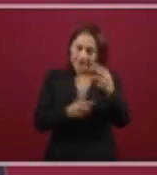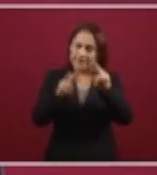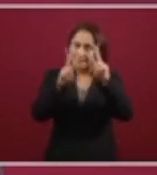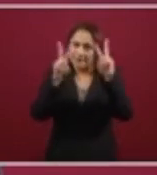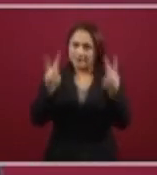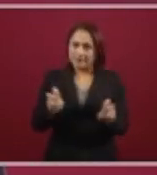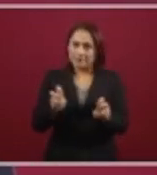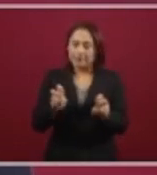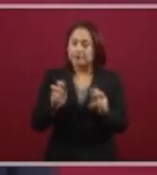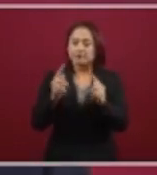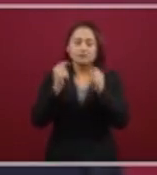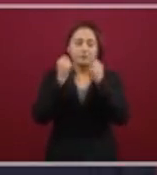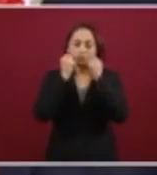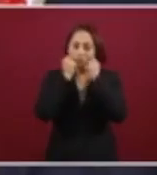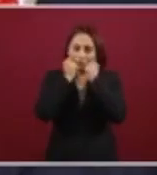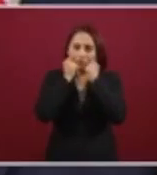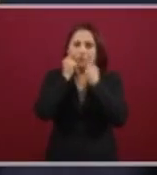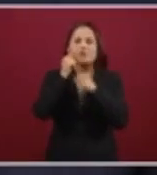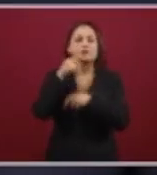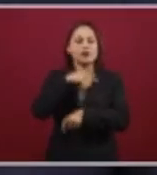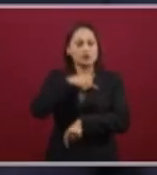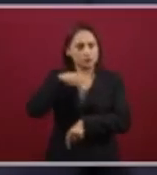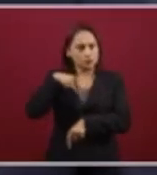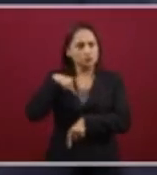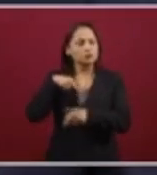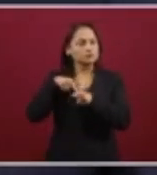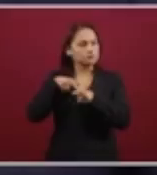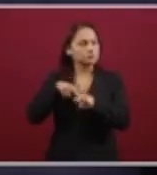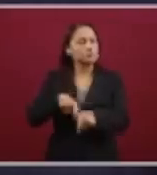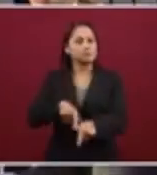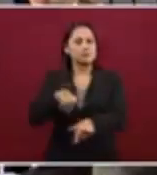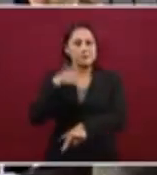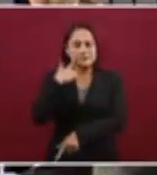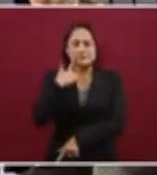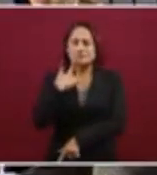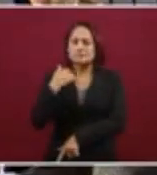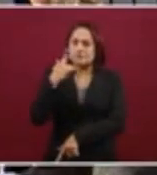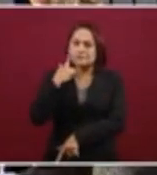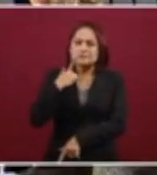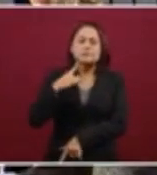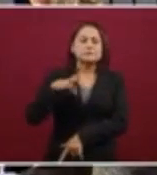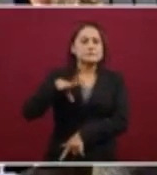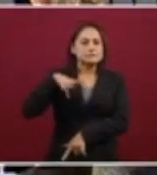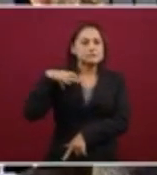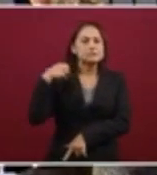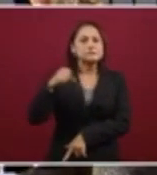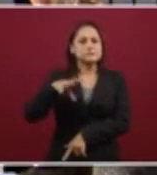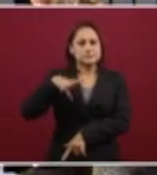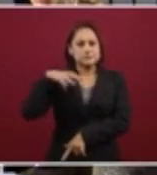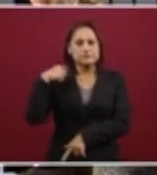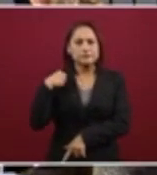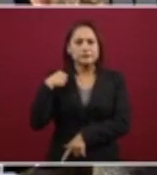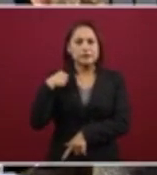insistiendo, y en los casos en donde se requiera mayoría calificada,